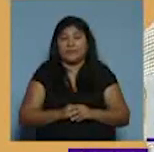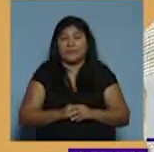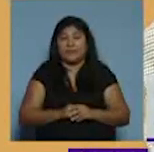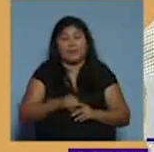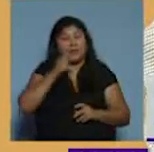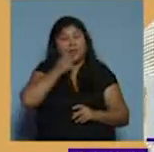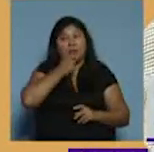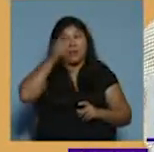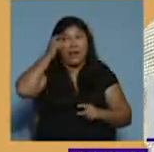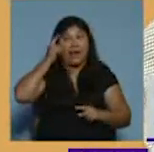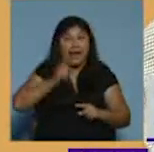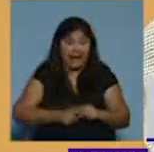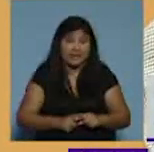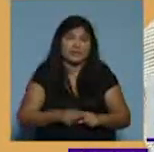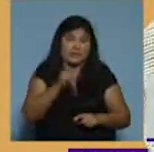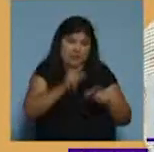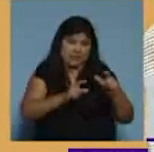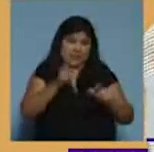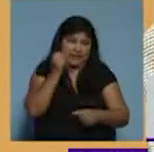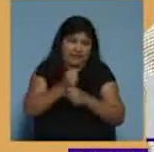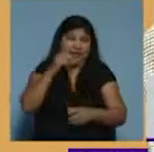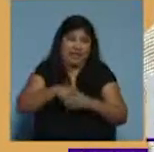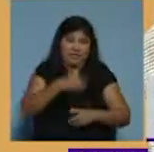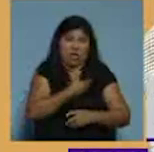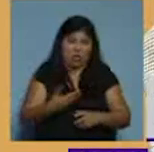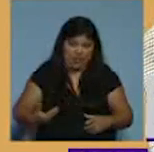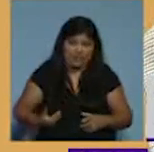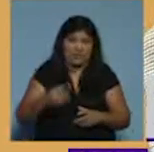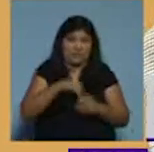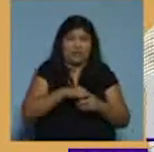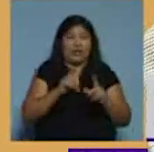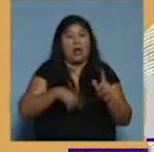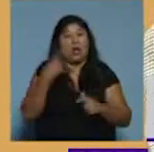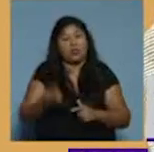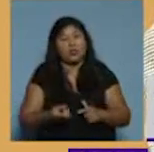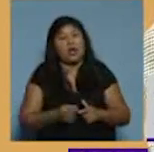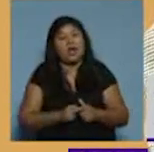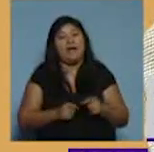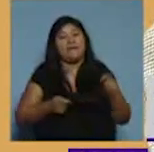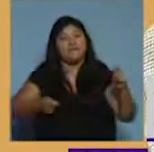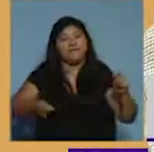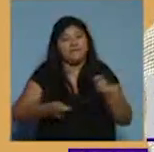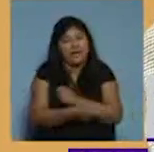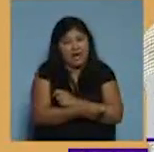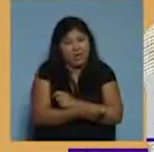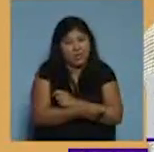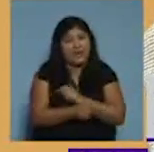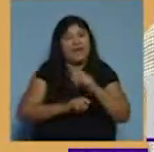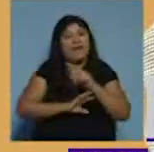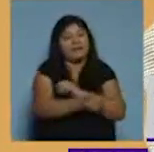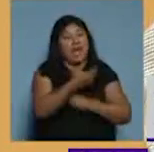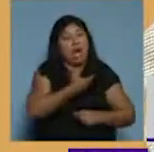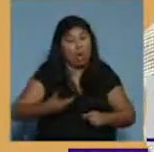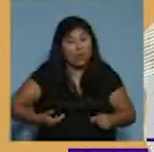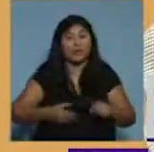provincial también hay dentro del fraude perpetrado el estado están imputados ex funcionarios de